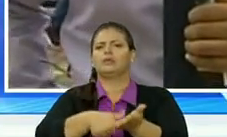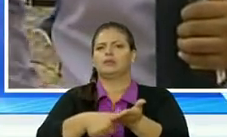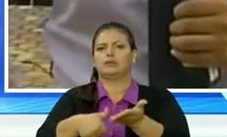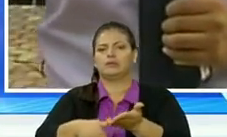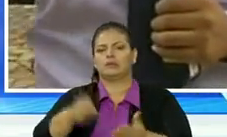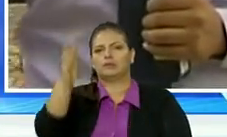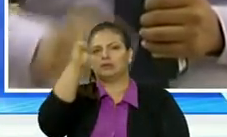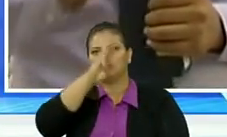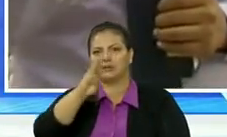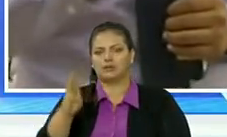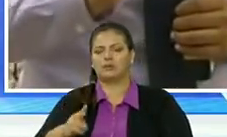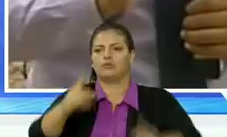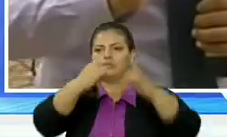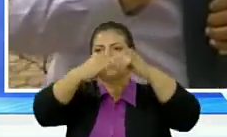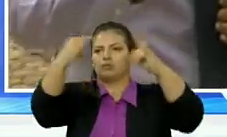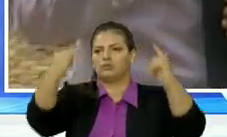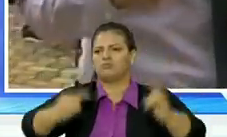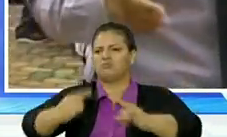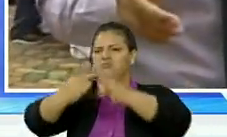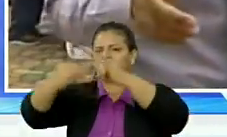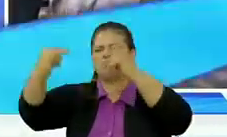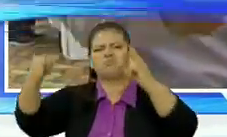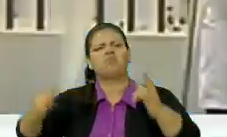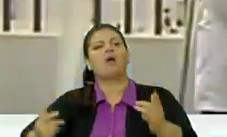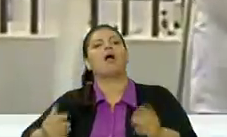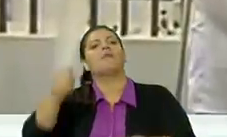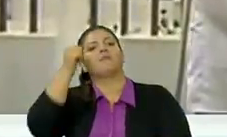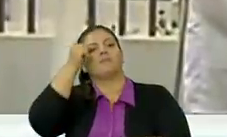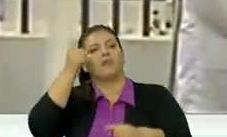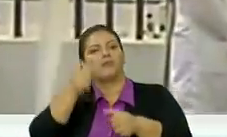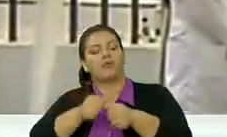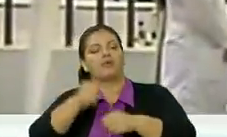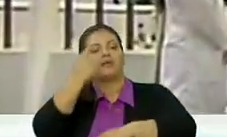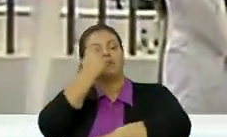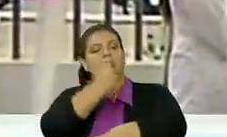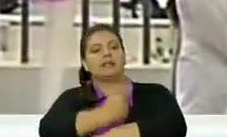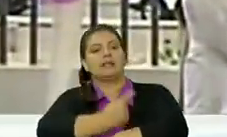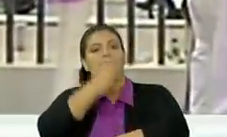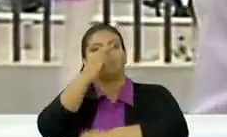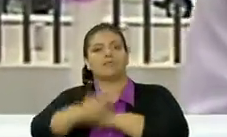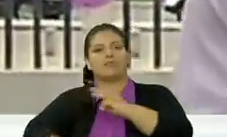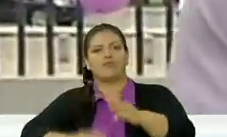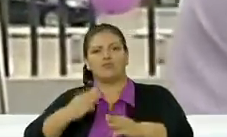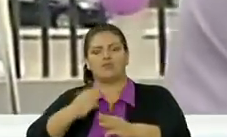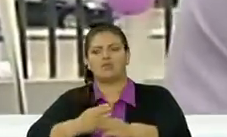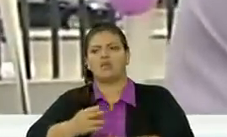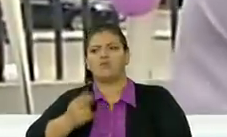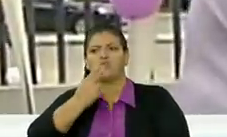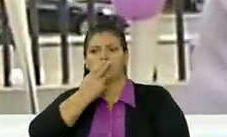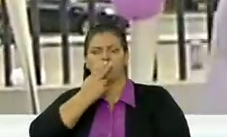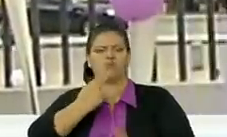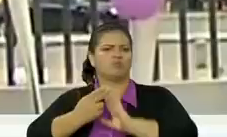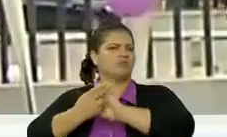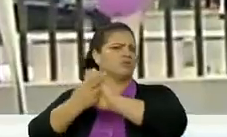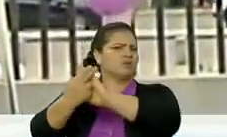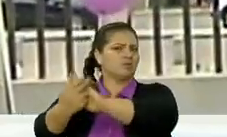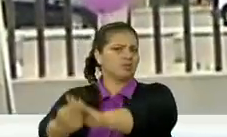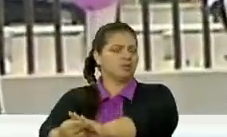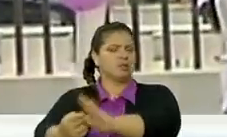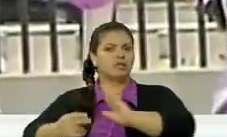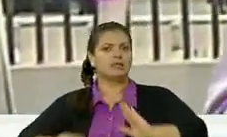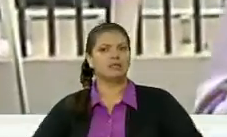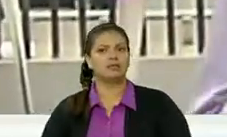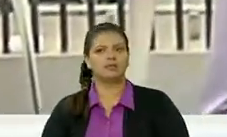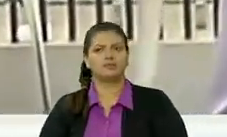mayo, el Día Mundial Sin Tabaco. Y nos hemos enterado de muchos temas importantes. Ustedes que consumen